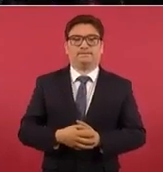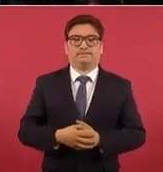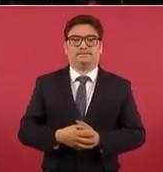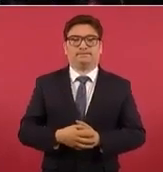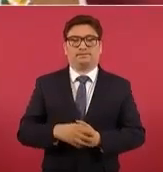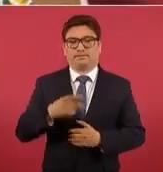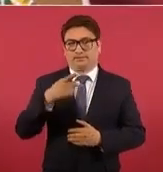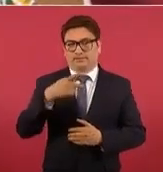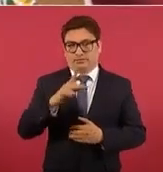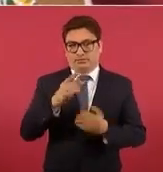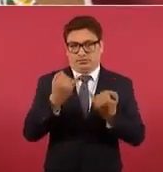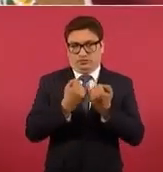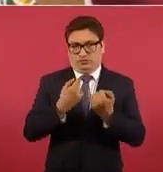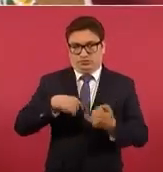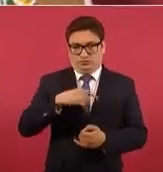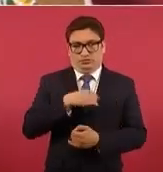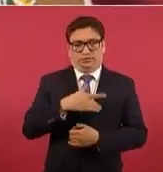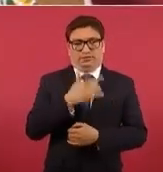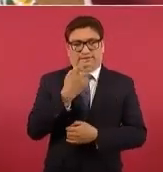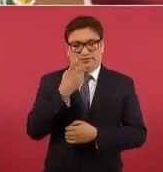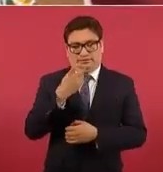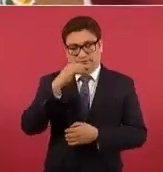Así tomar en cuenta eso, ¿no?